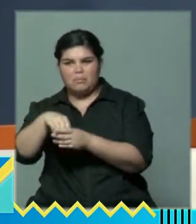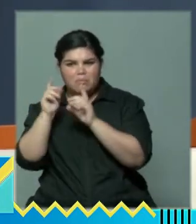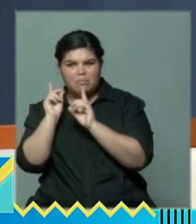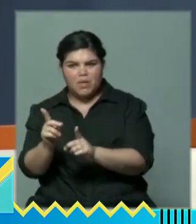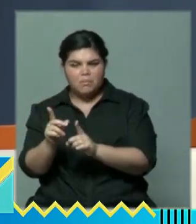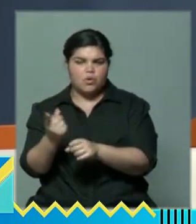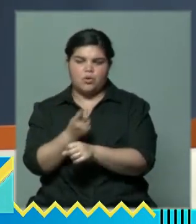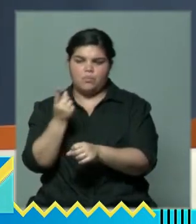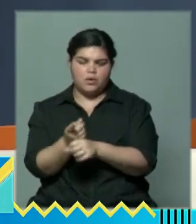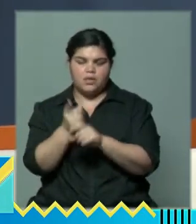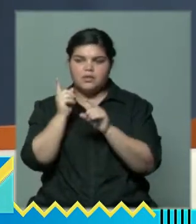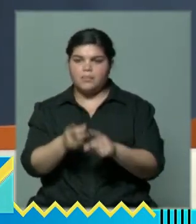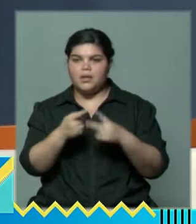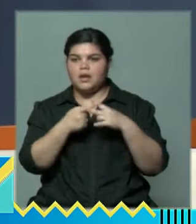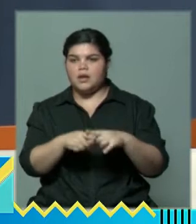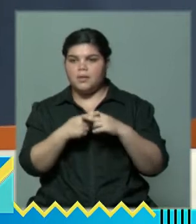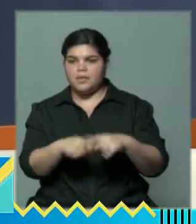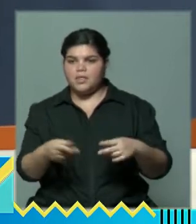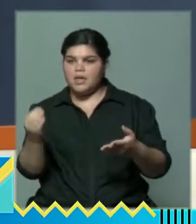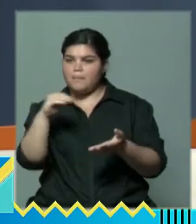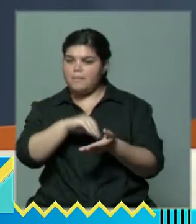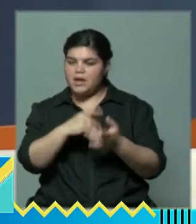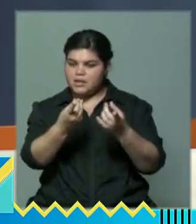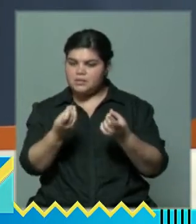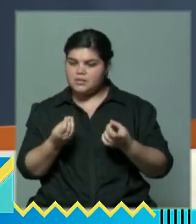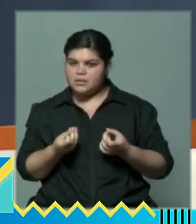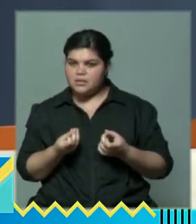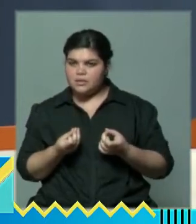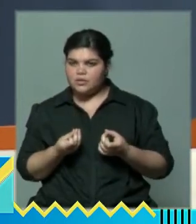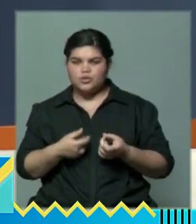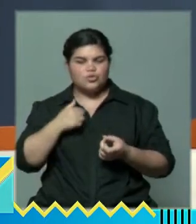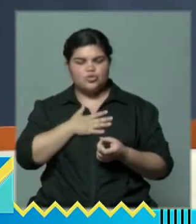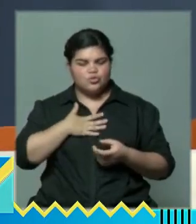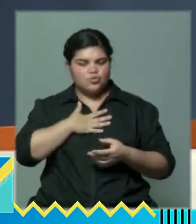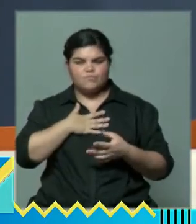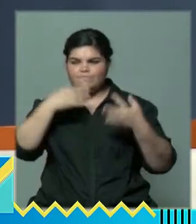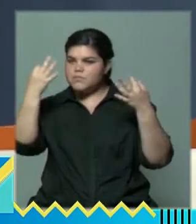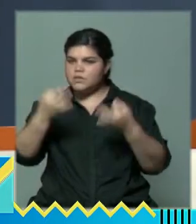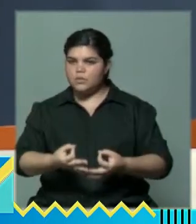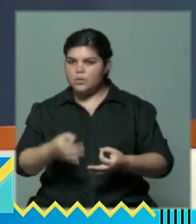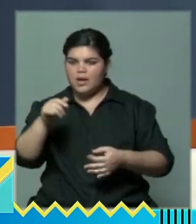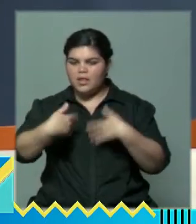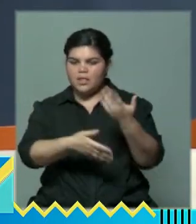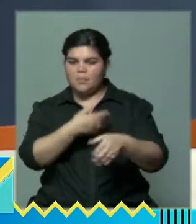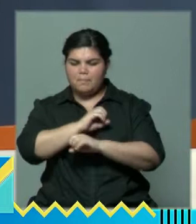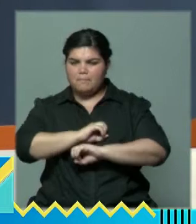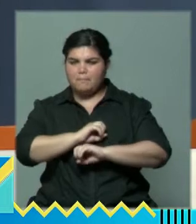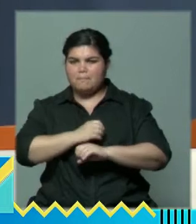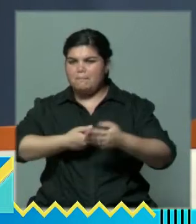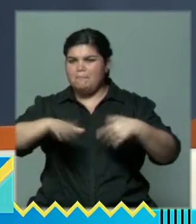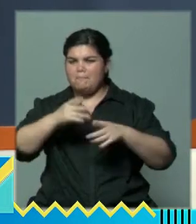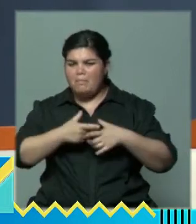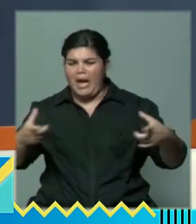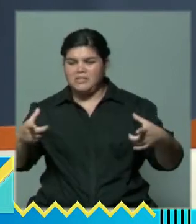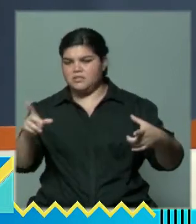seguramente hay que dotar de más herramientas, pero no creo que, estoy convencido que no van a ser más las causas, digamos. Lo que va a haber es